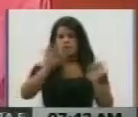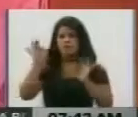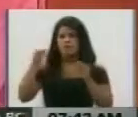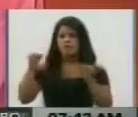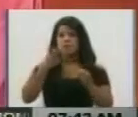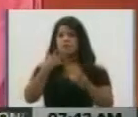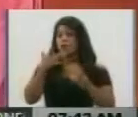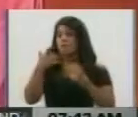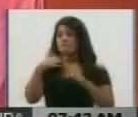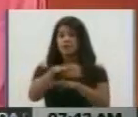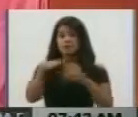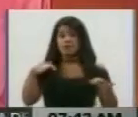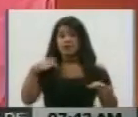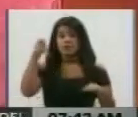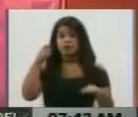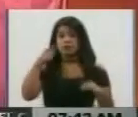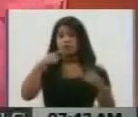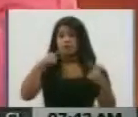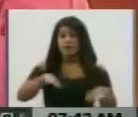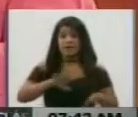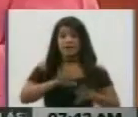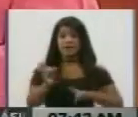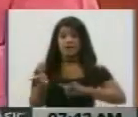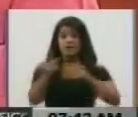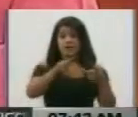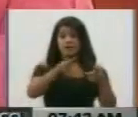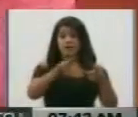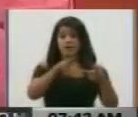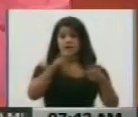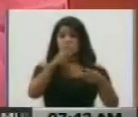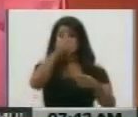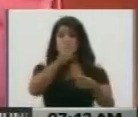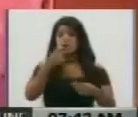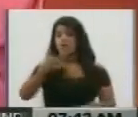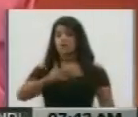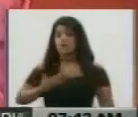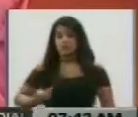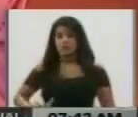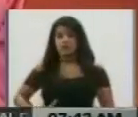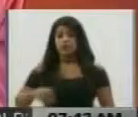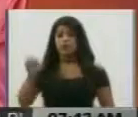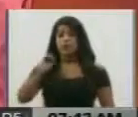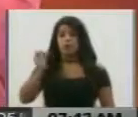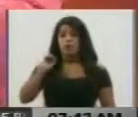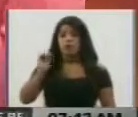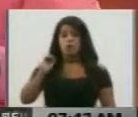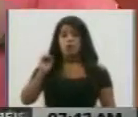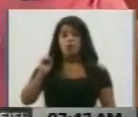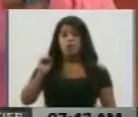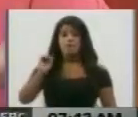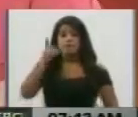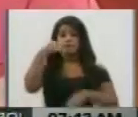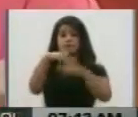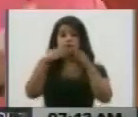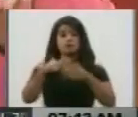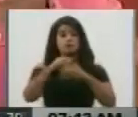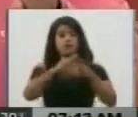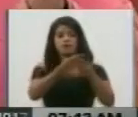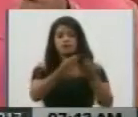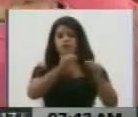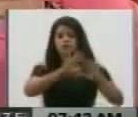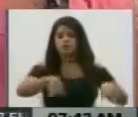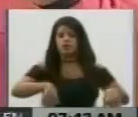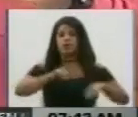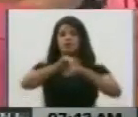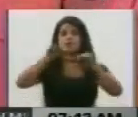mayoría parlamentaria, puede el presidente o el primer ministro disolver el parlamento y llamar a nuevas elecciones parlamentarias